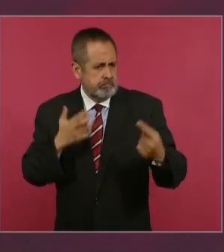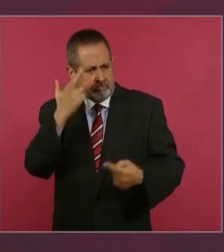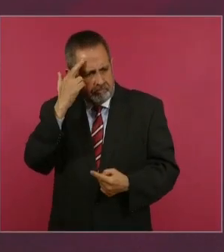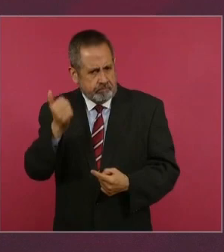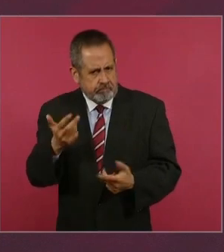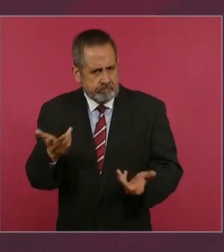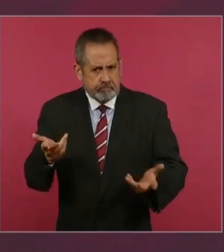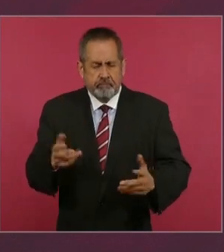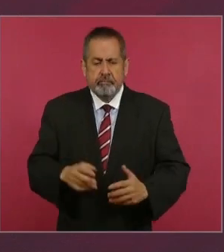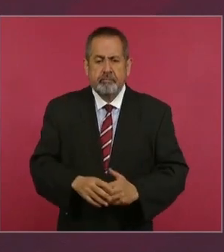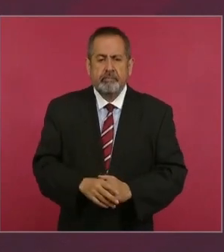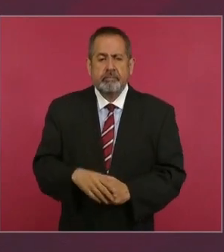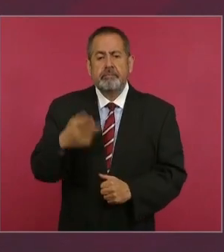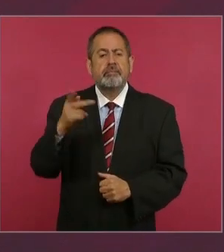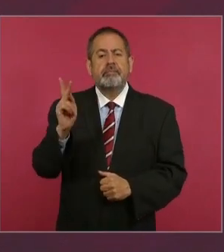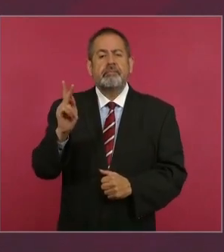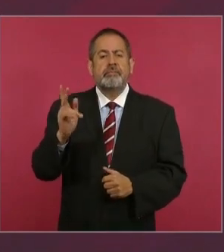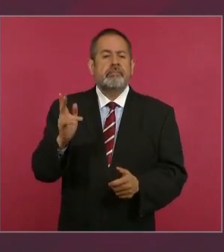judiciales